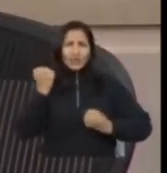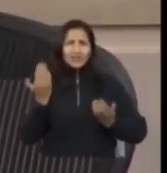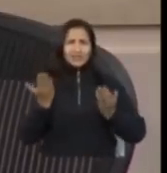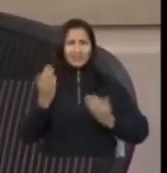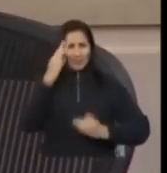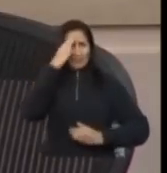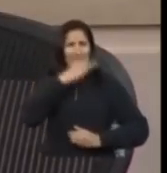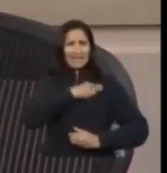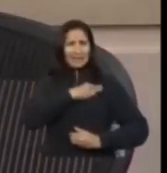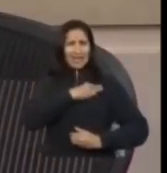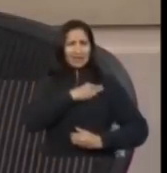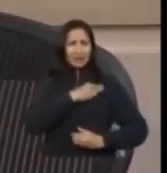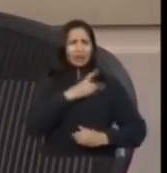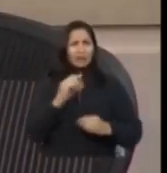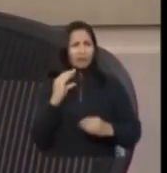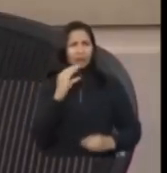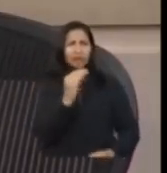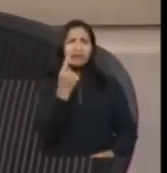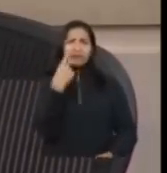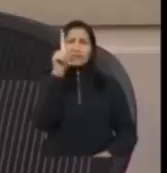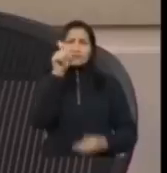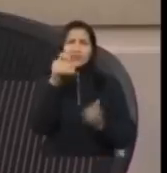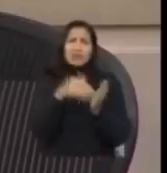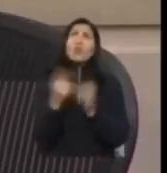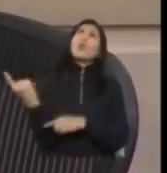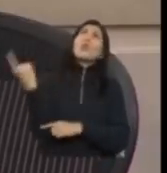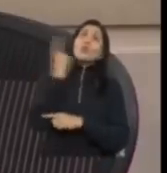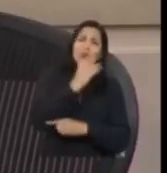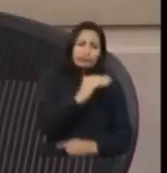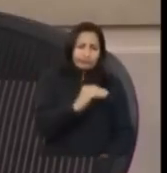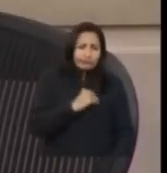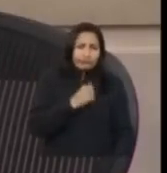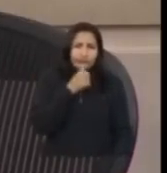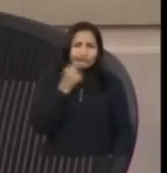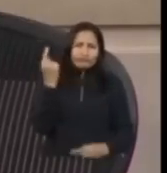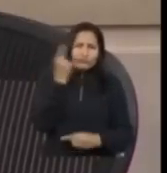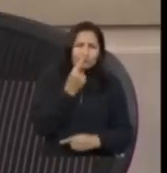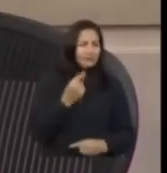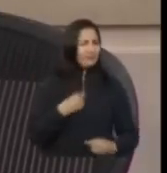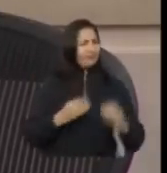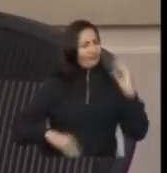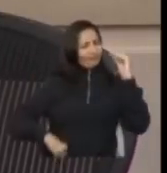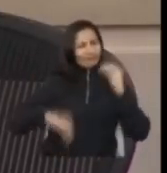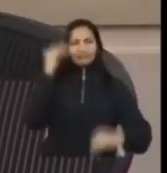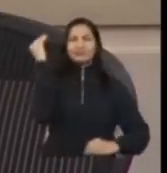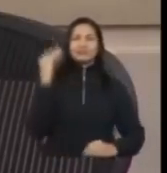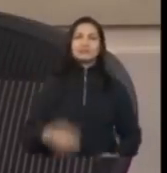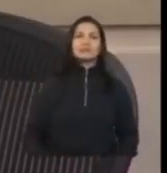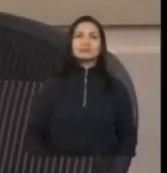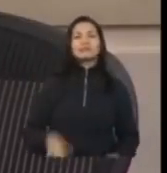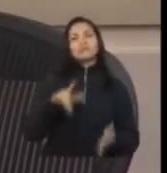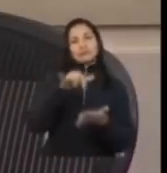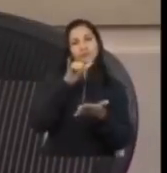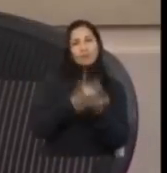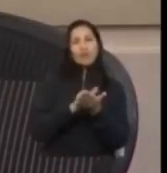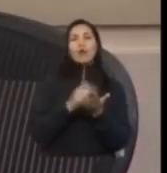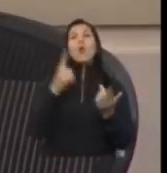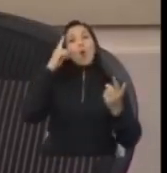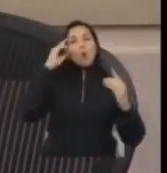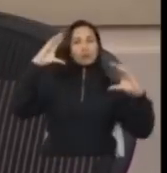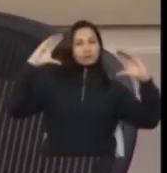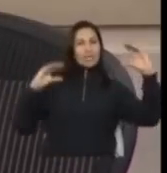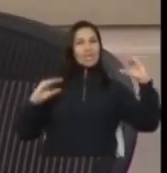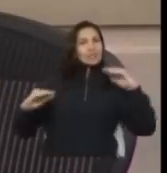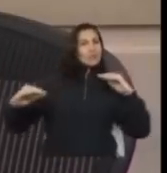servicio militar obligatorio, reciba 16 mil pesos diarios. Eso es inconcebible, presidente. Entonces aquí hay que buscar medidas de